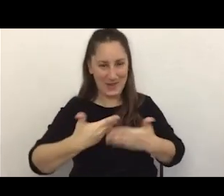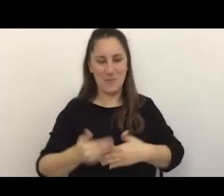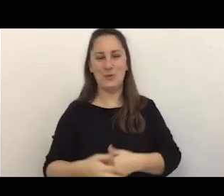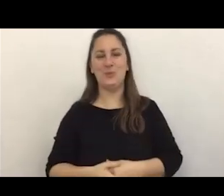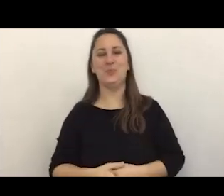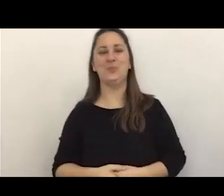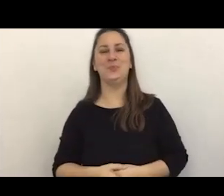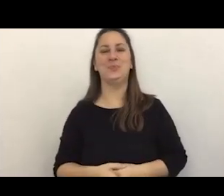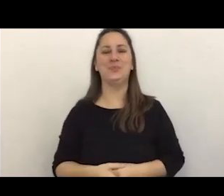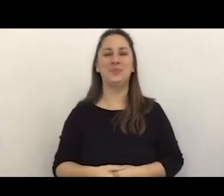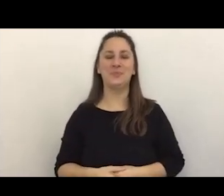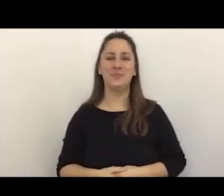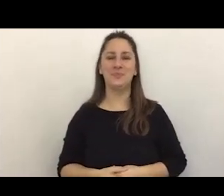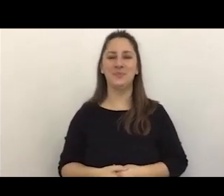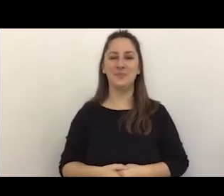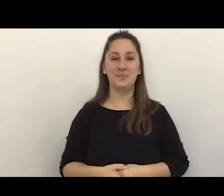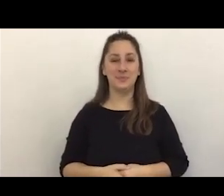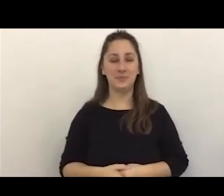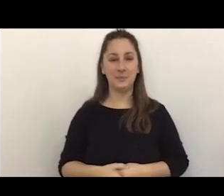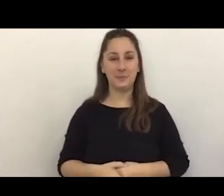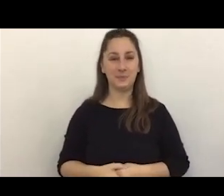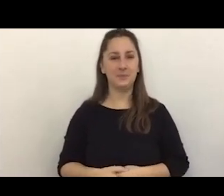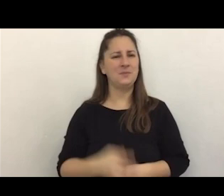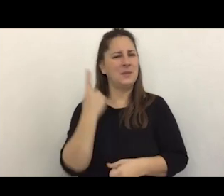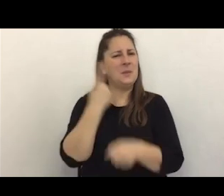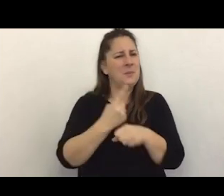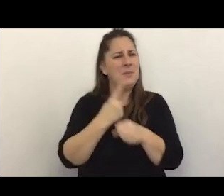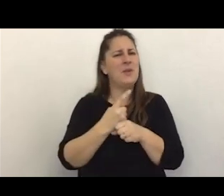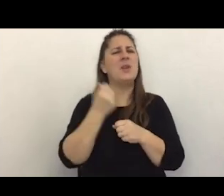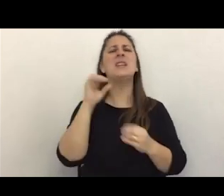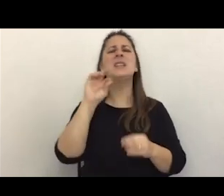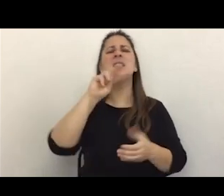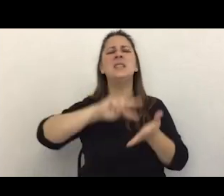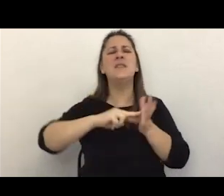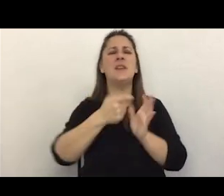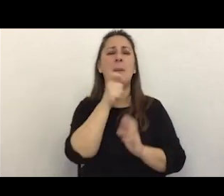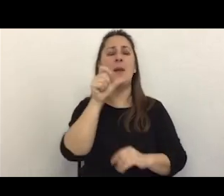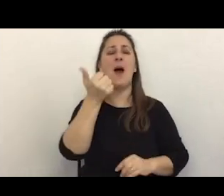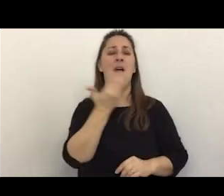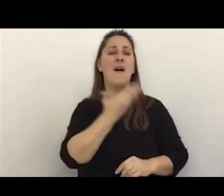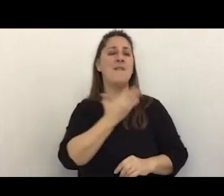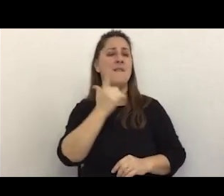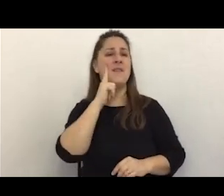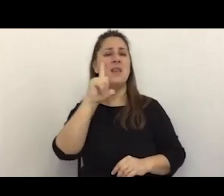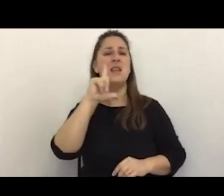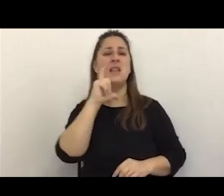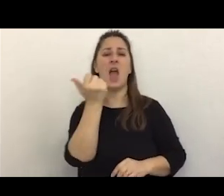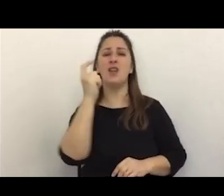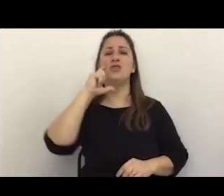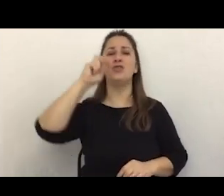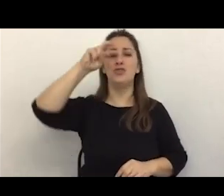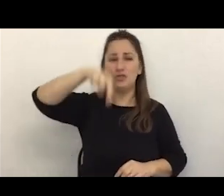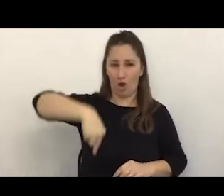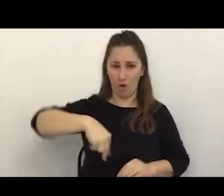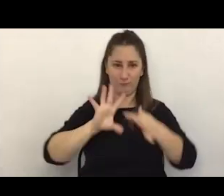Bueno, en primer lugar, ¿qué es la filiación? Para luego entrar en las técnicas propiamente